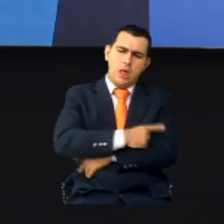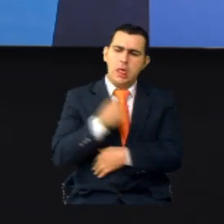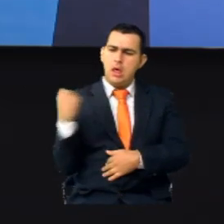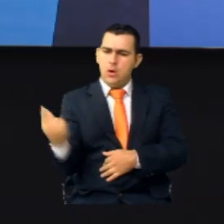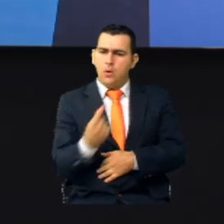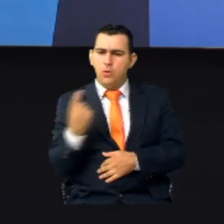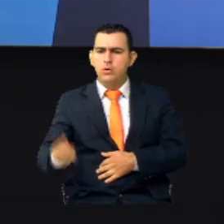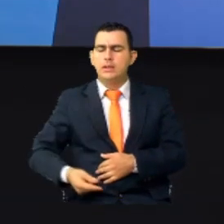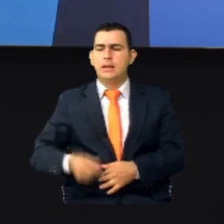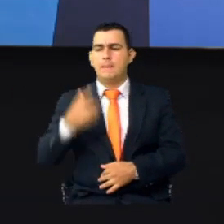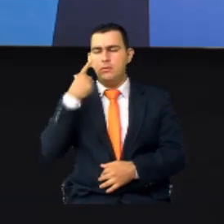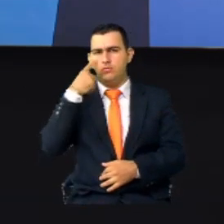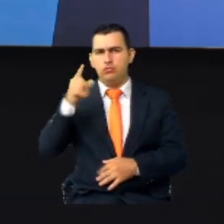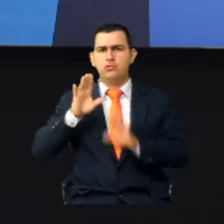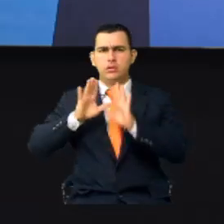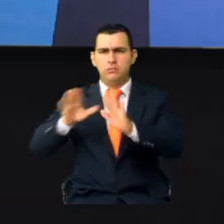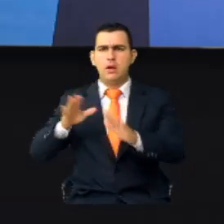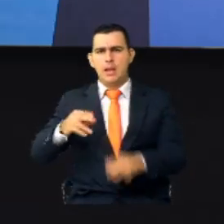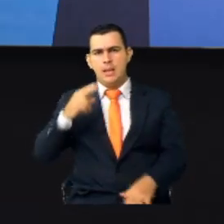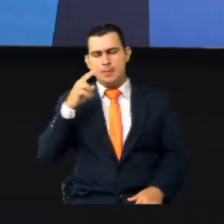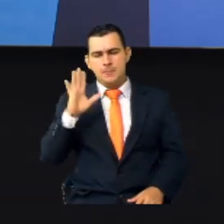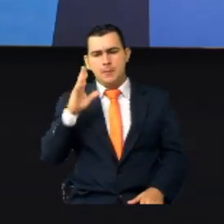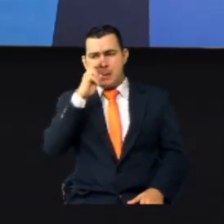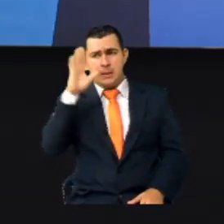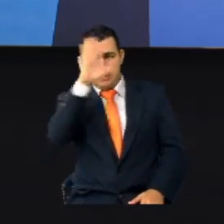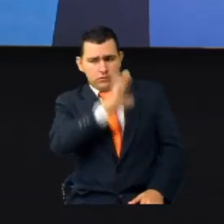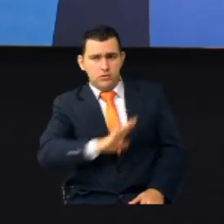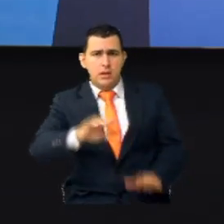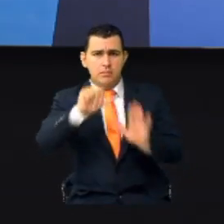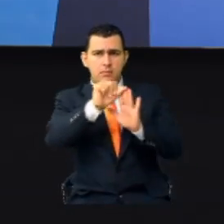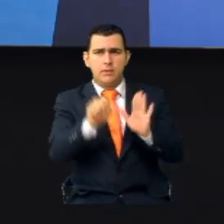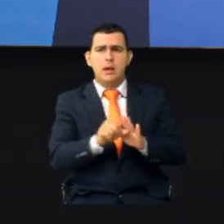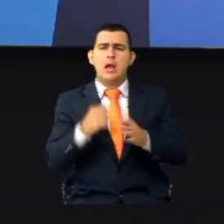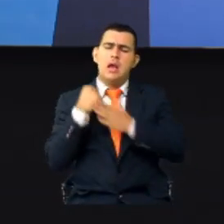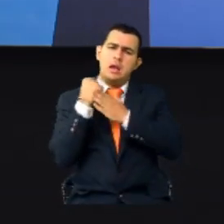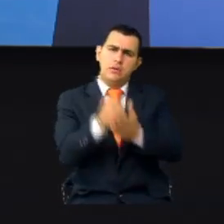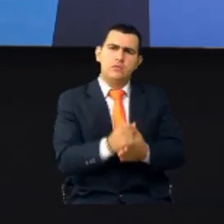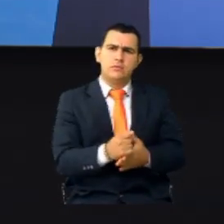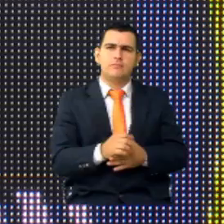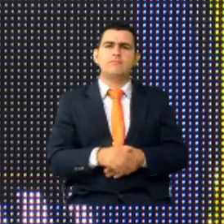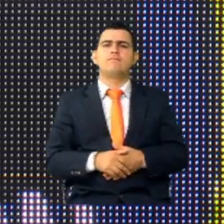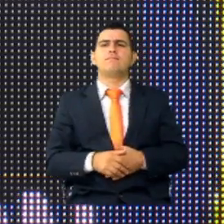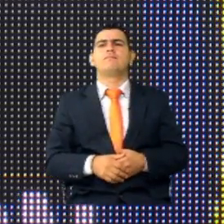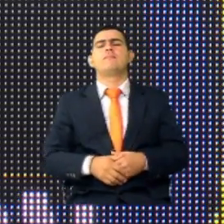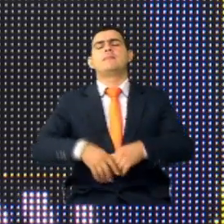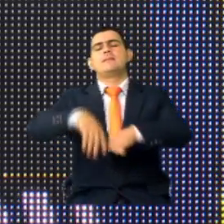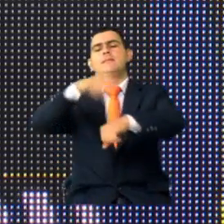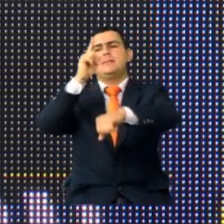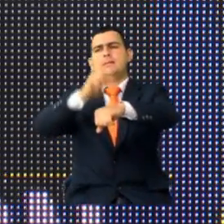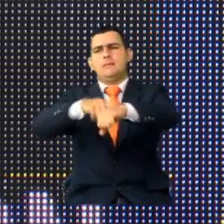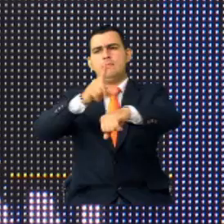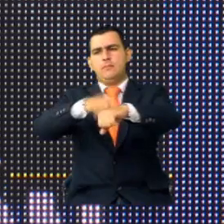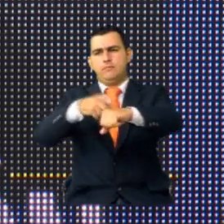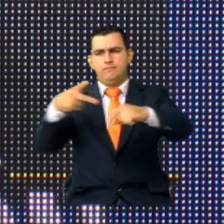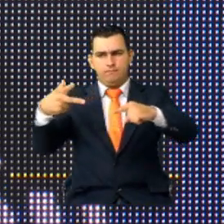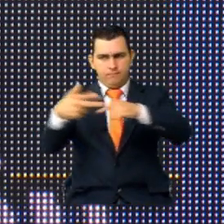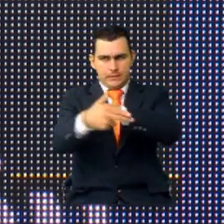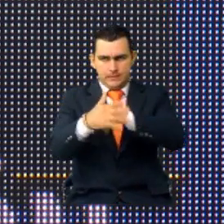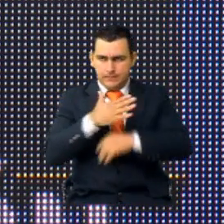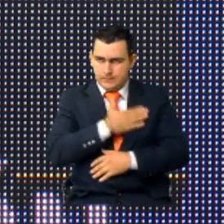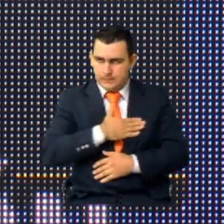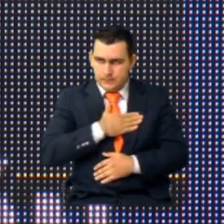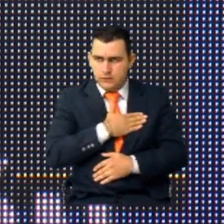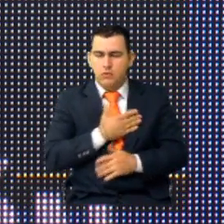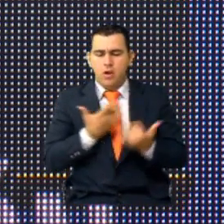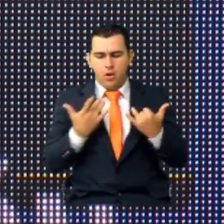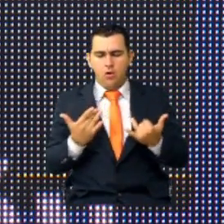de Desarrollo del Nacional, que tenemos muchas ayudas para eso, para infraestructura, candidato, para alimentación escolar. Es momento ahora para la contrapregunta